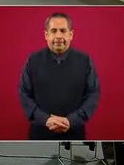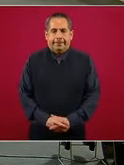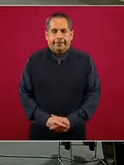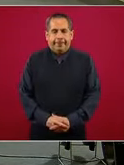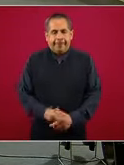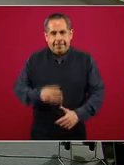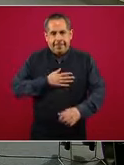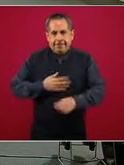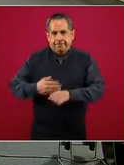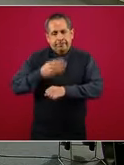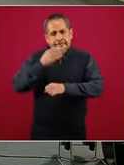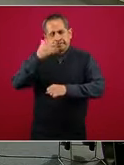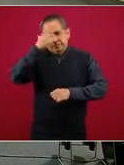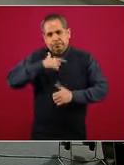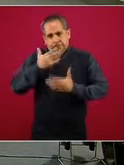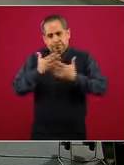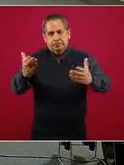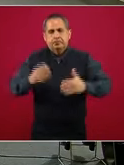Muy buenas noches.